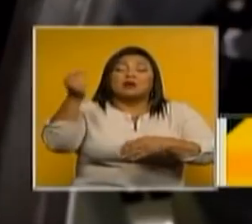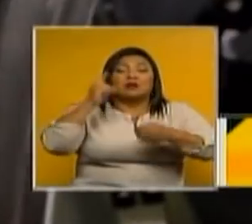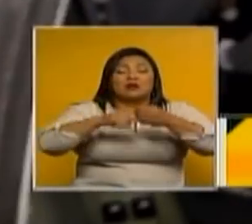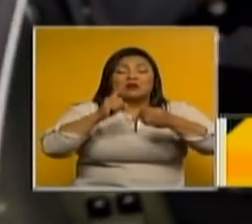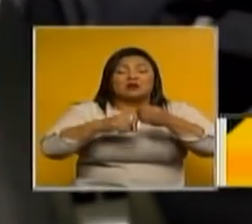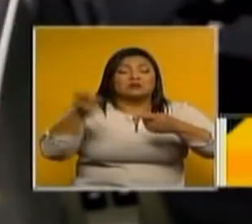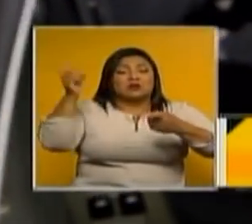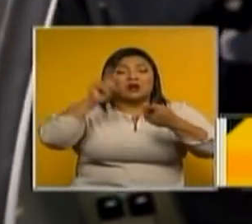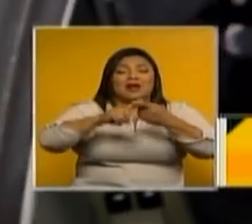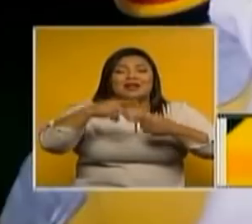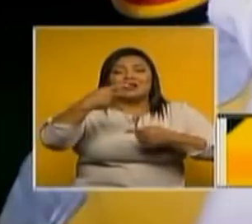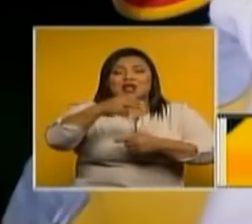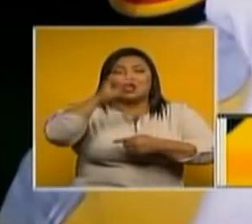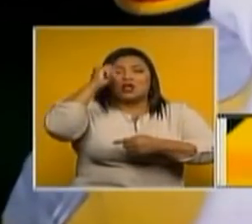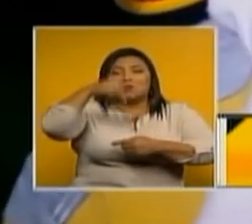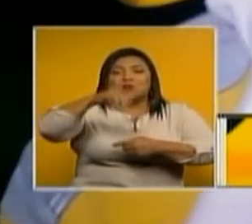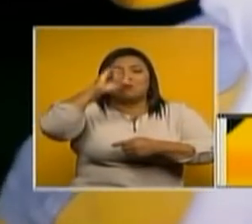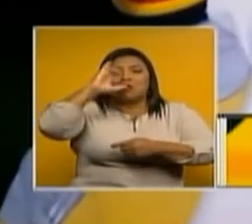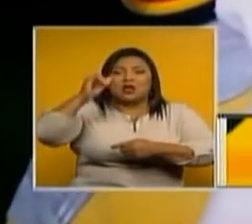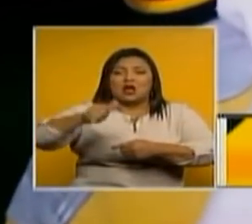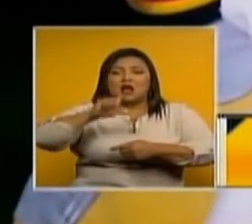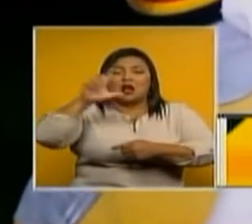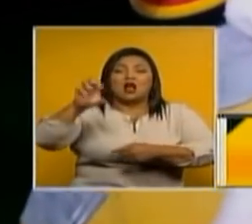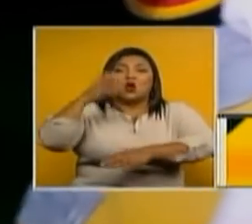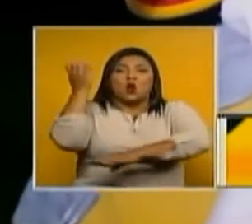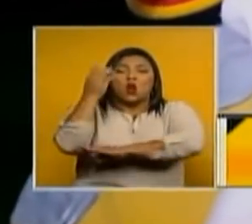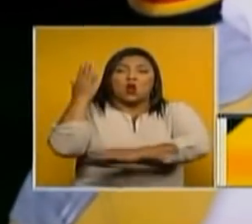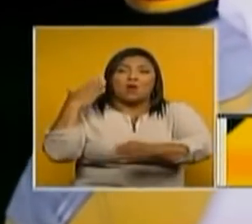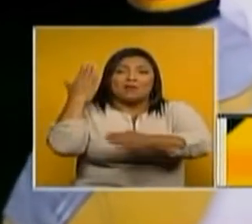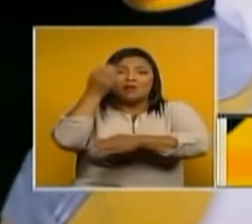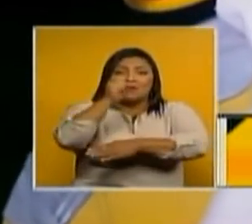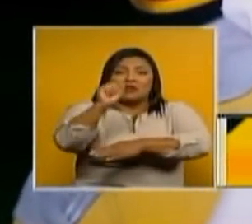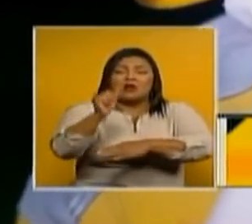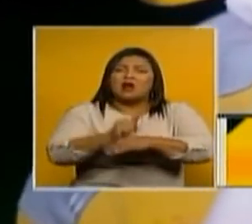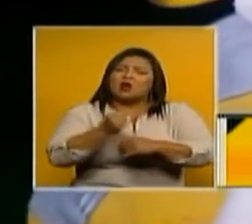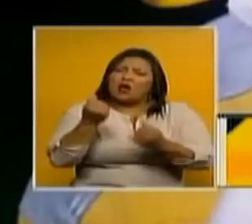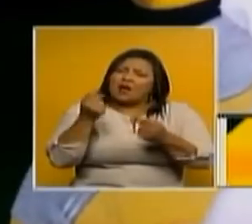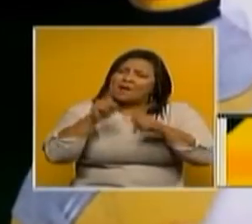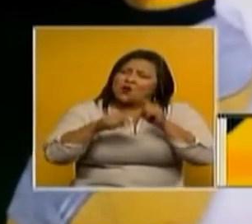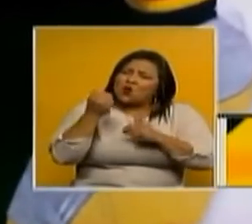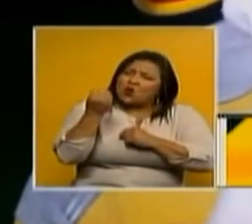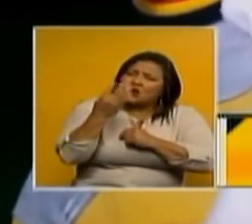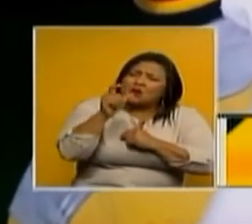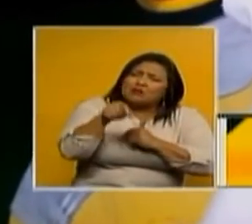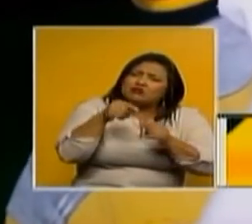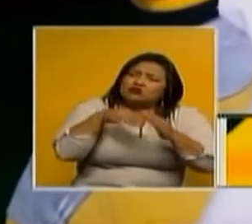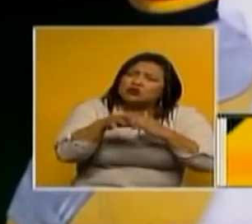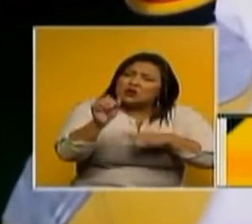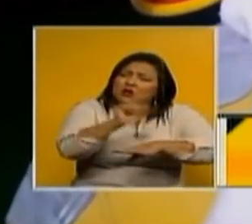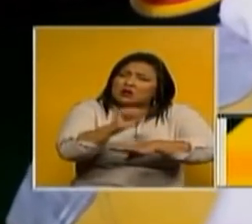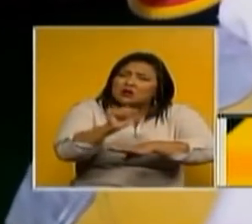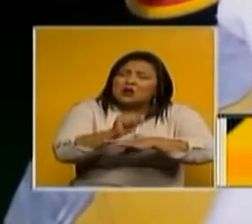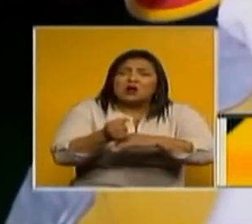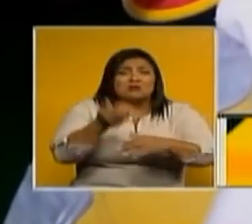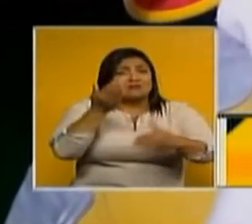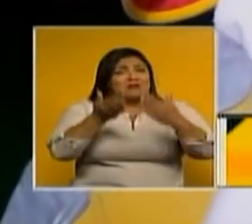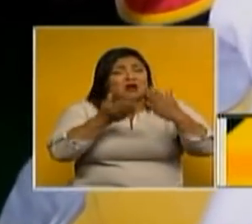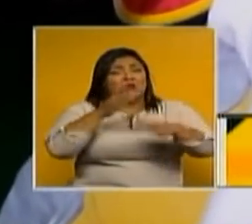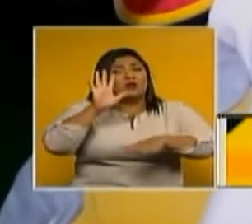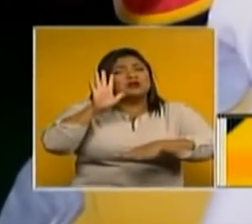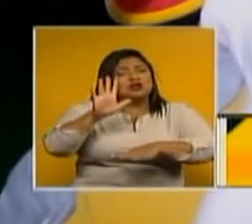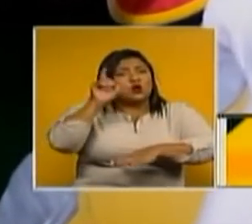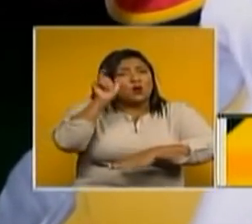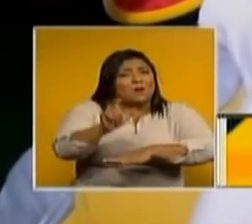con destino a Ipiales, Colombia. ¿Alrededor de cuántas personas se presume que habrían venido en el vehículo? Se presume que son